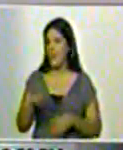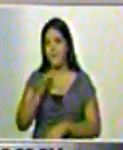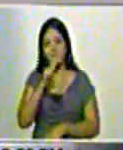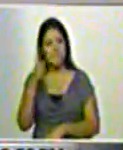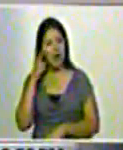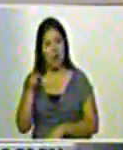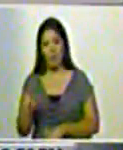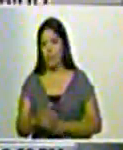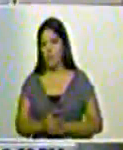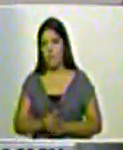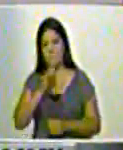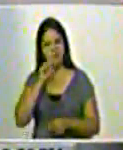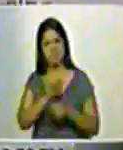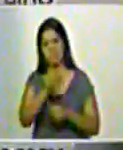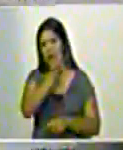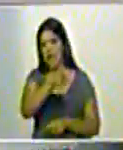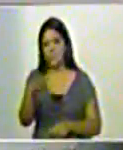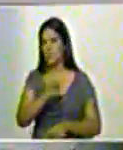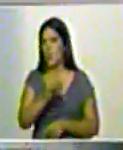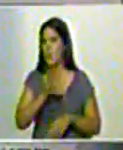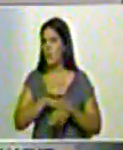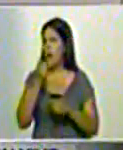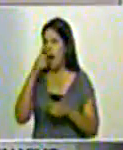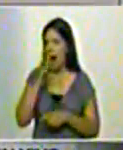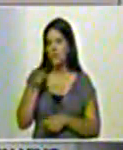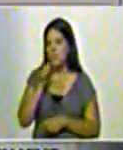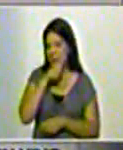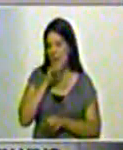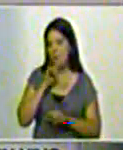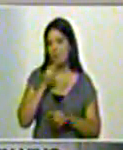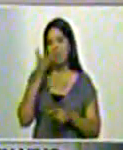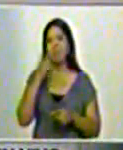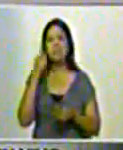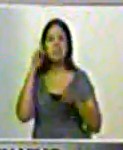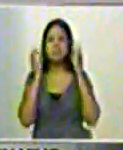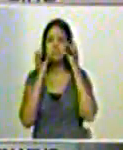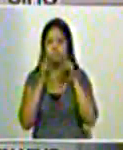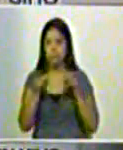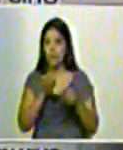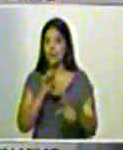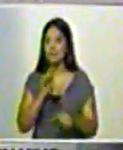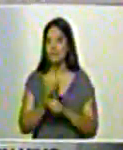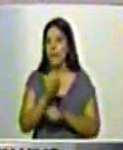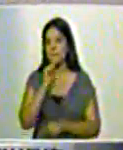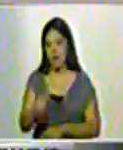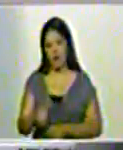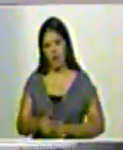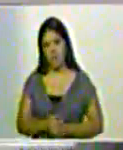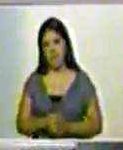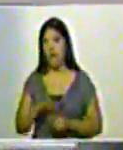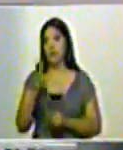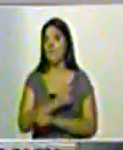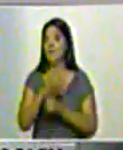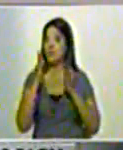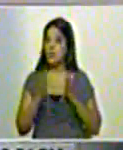intención de insultar a nuestra gente. No es por la edad, es por la mala intención de insultar a nuestra gente. Venezolano, mira, yo